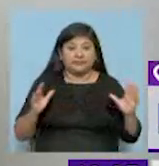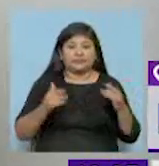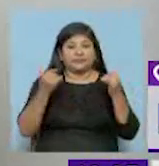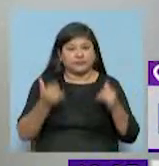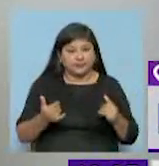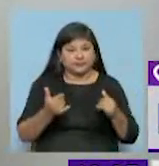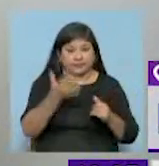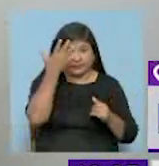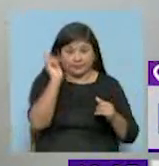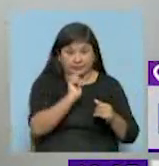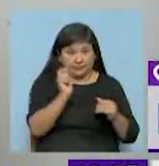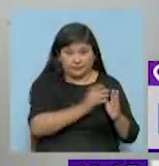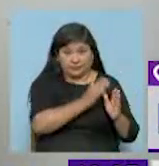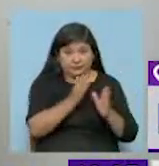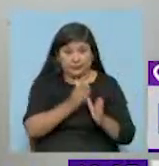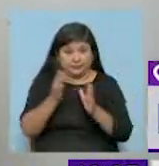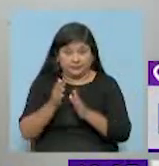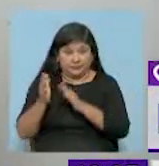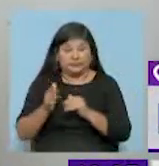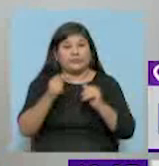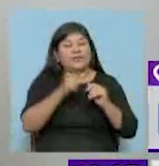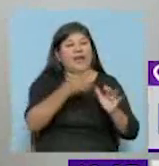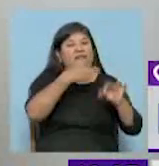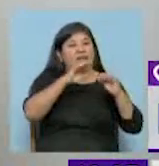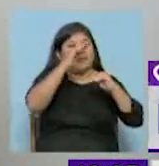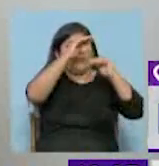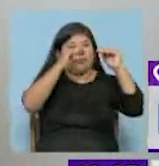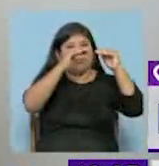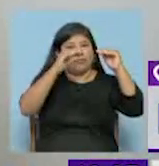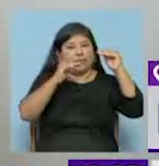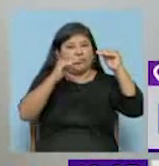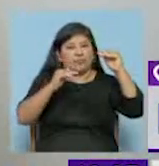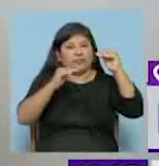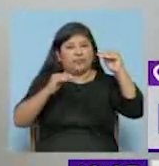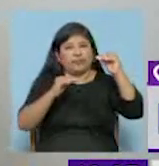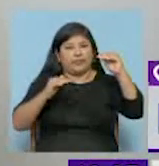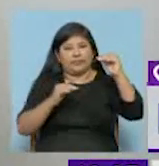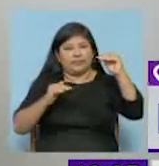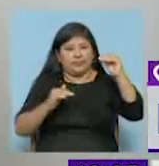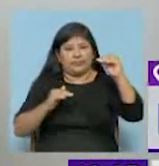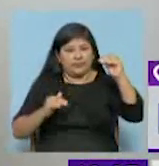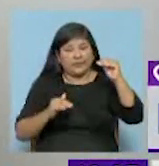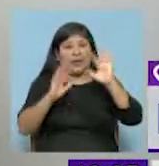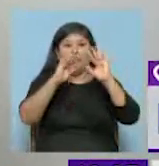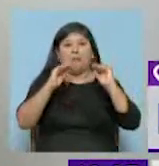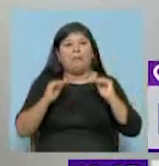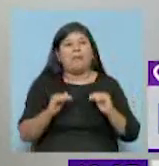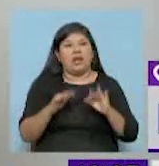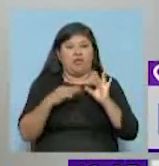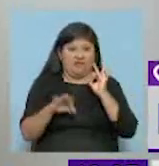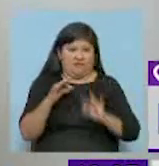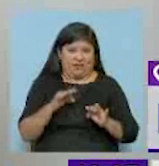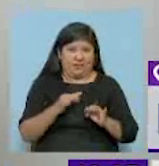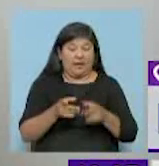año, descendiendo las ventas respecto al mes anterior y respecto al mismo mes del año anterior.